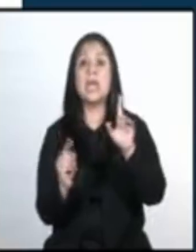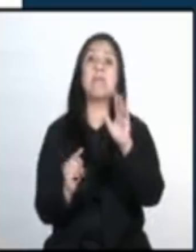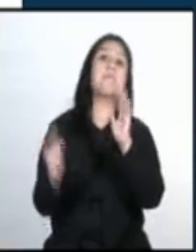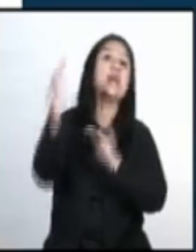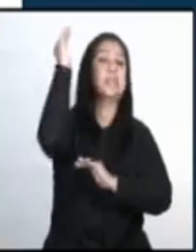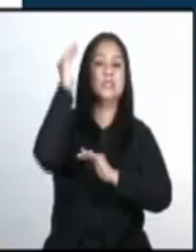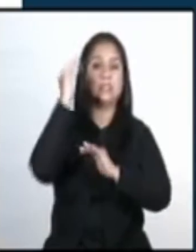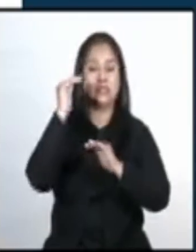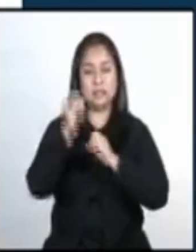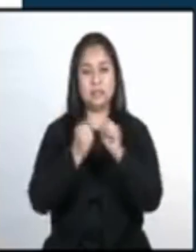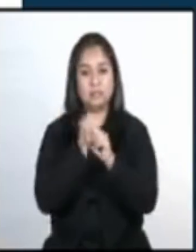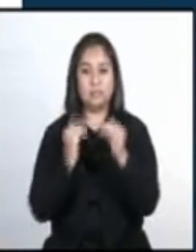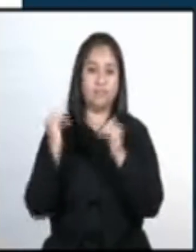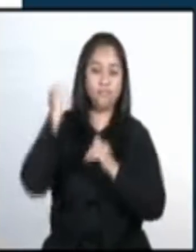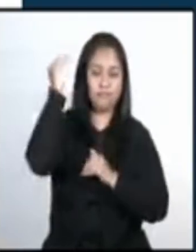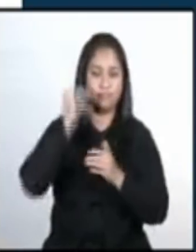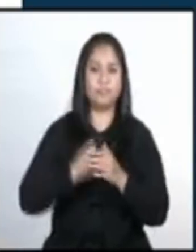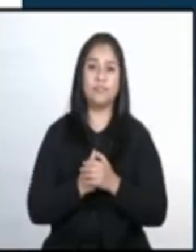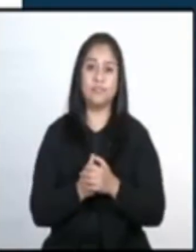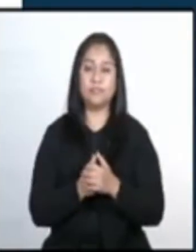80 años de edad.